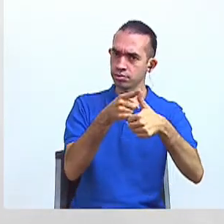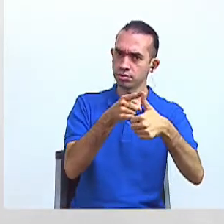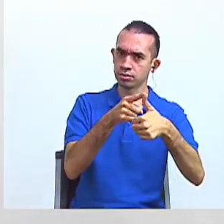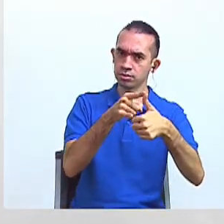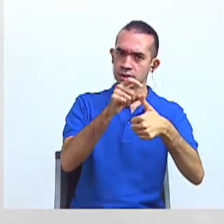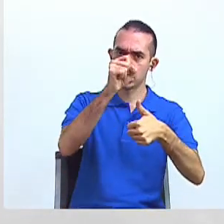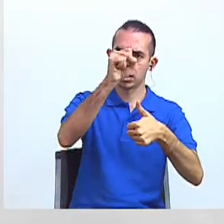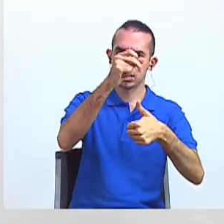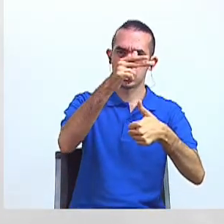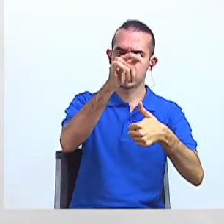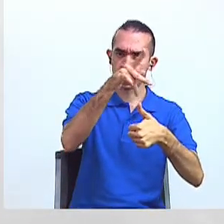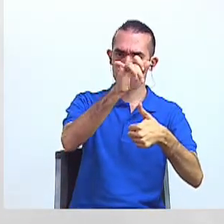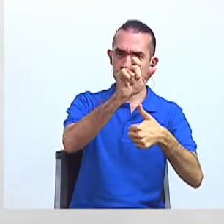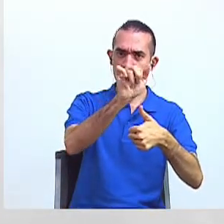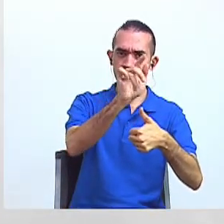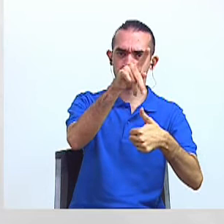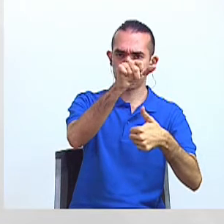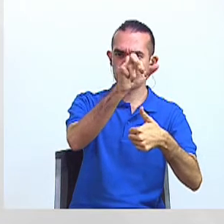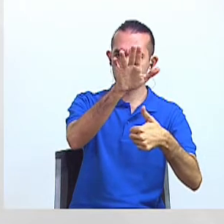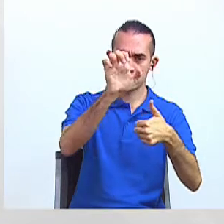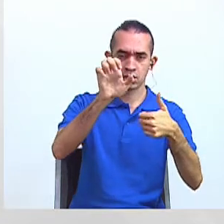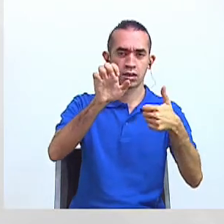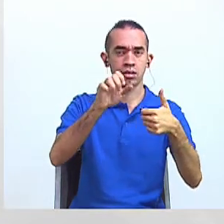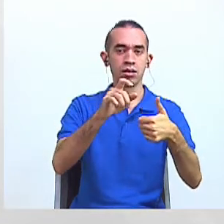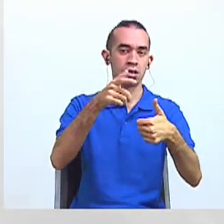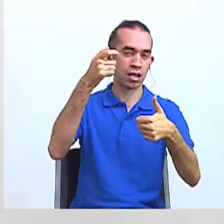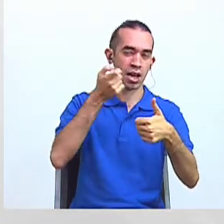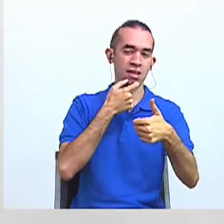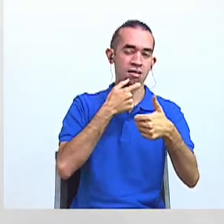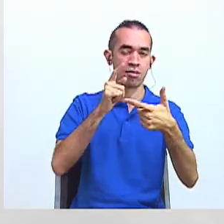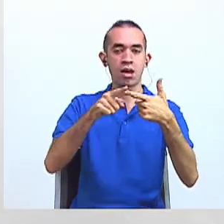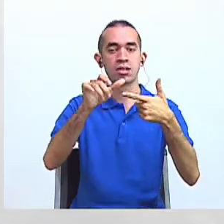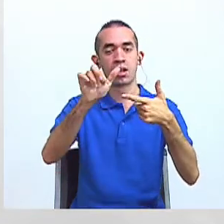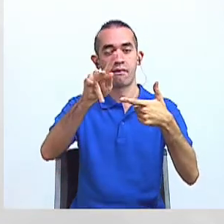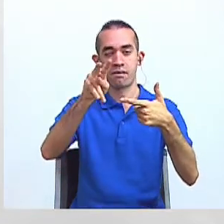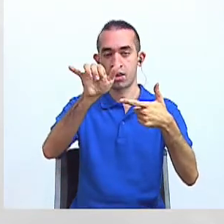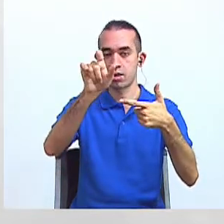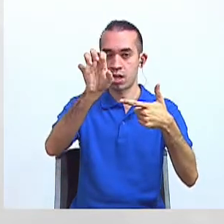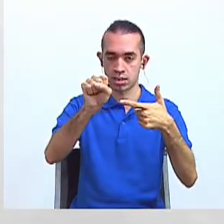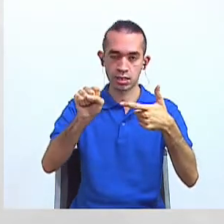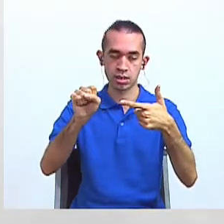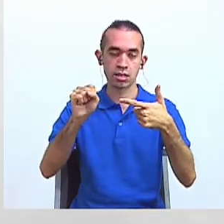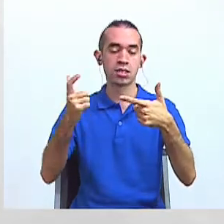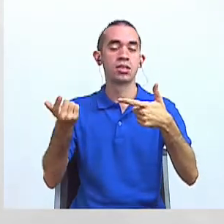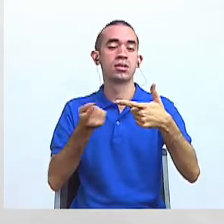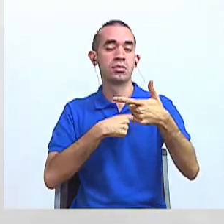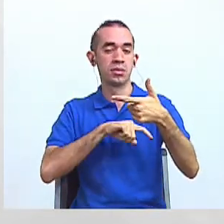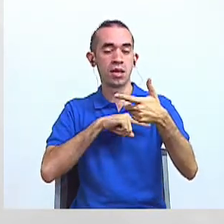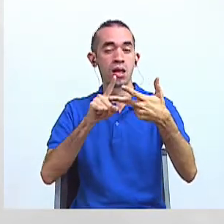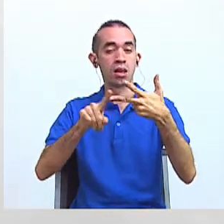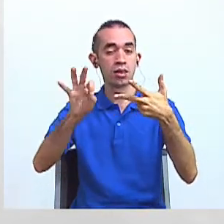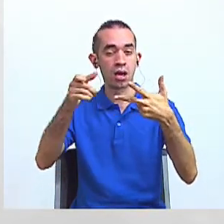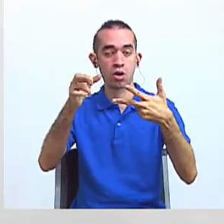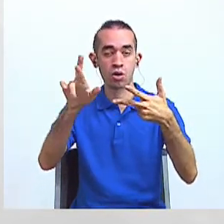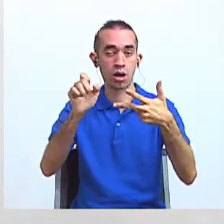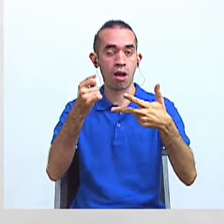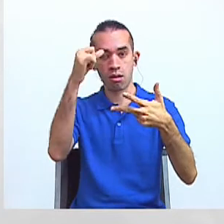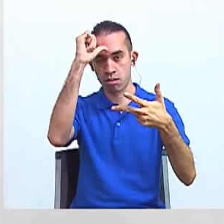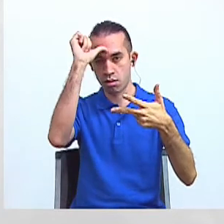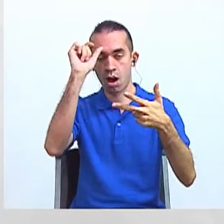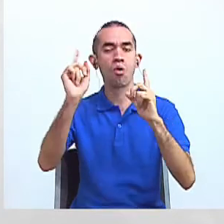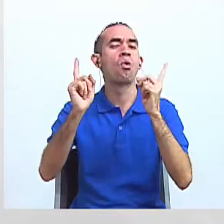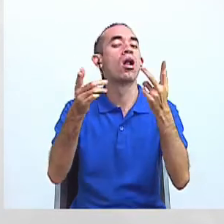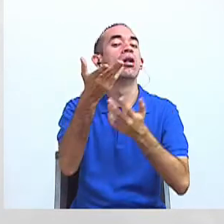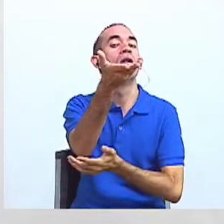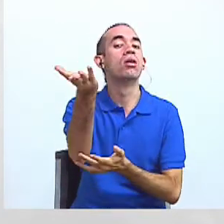Shakespeare, Cervantes, Tagore. A ver en casa. 10,